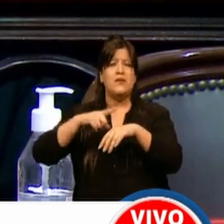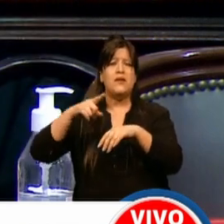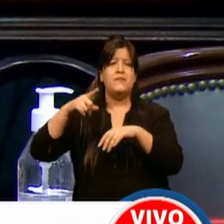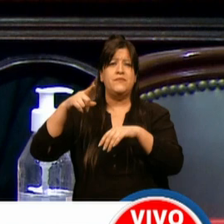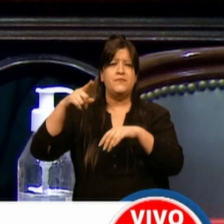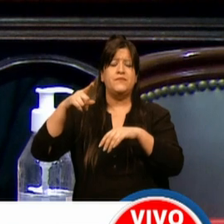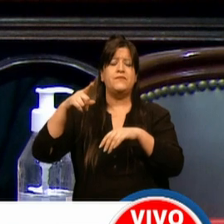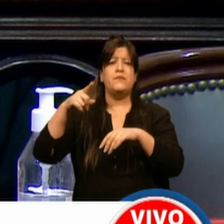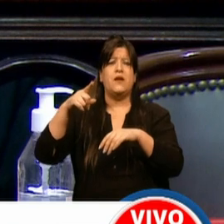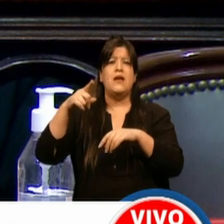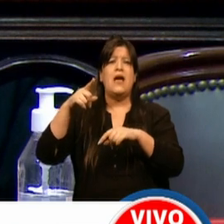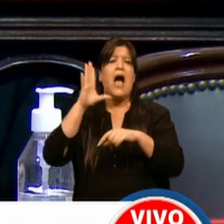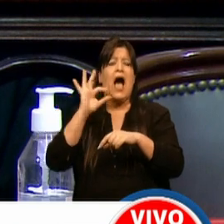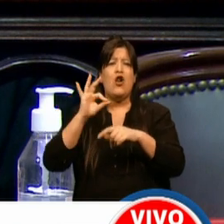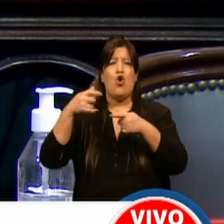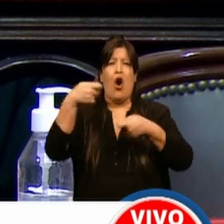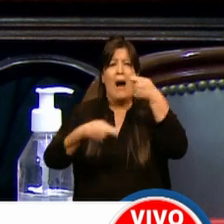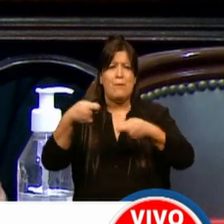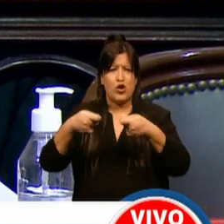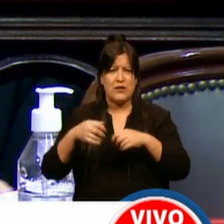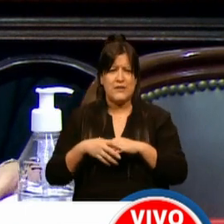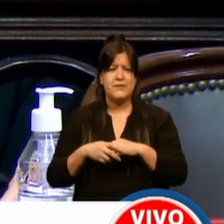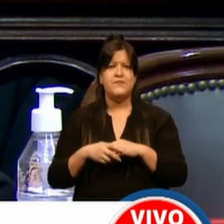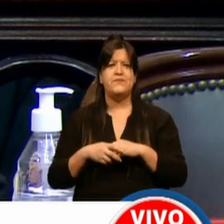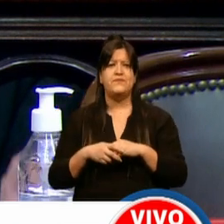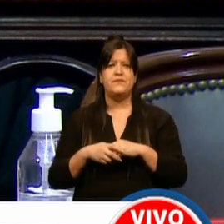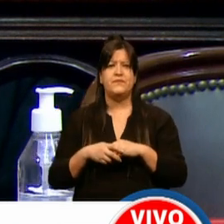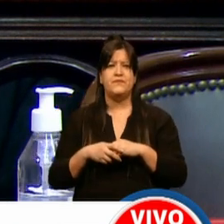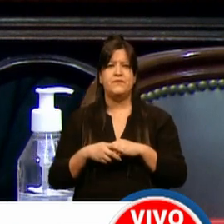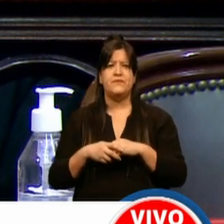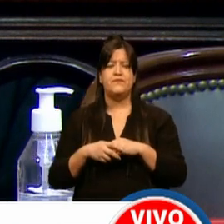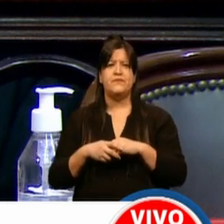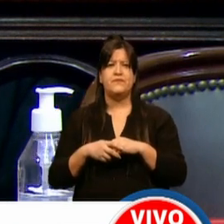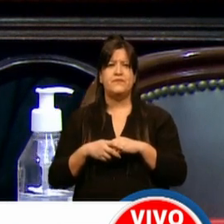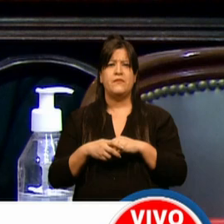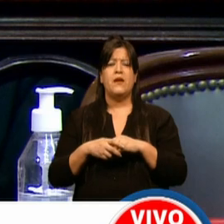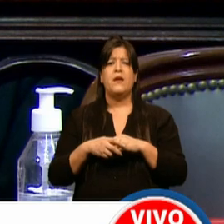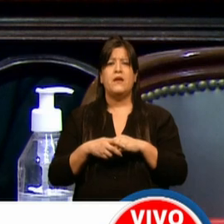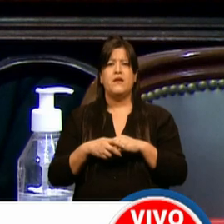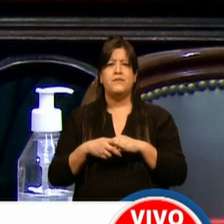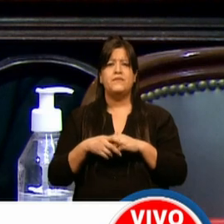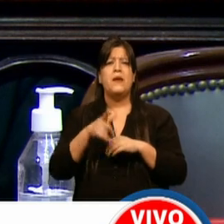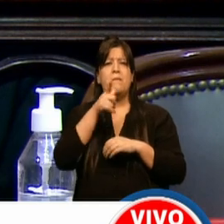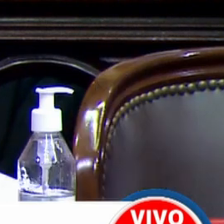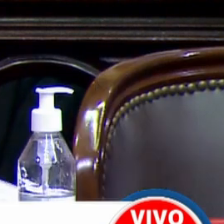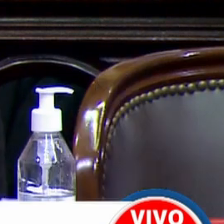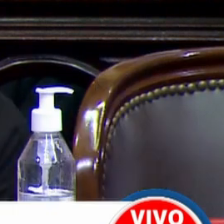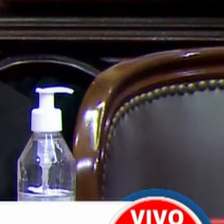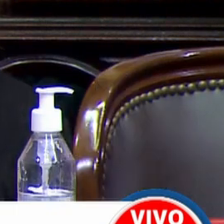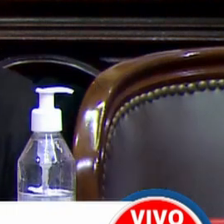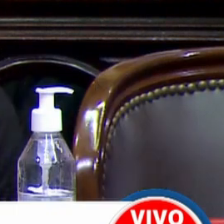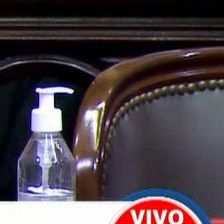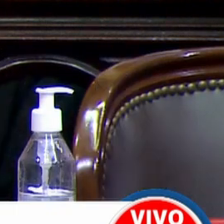haber hecho este nivel de aportes me parece que lo que tendríamos que hacer